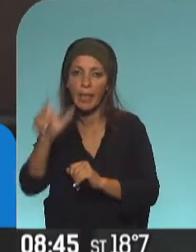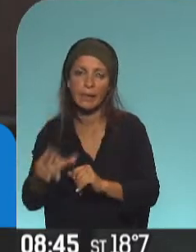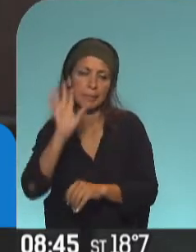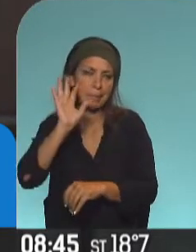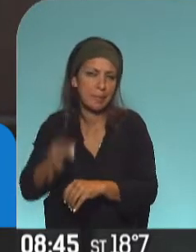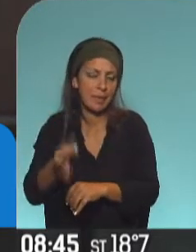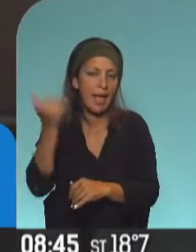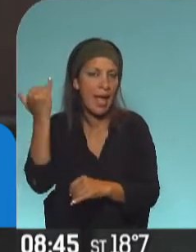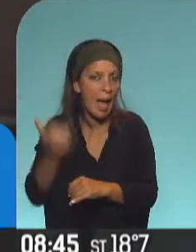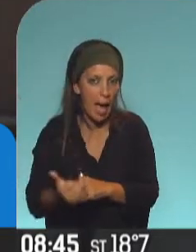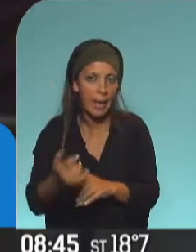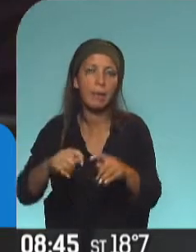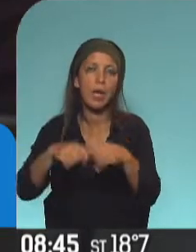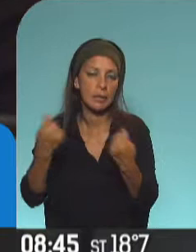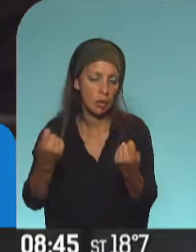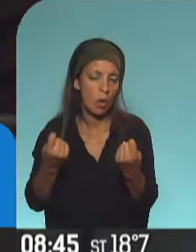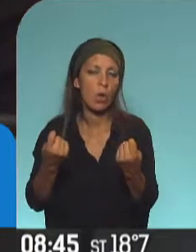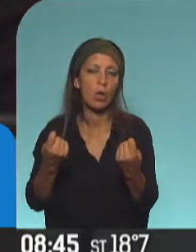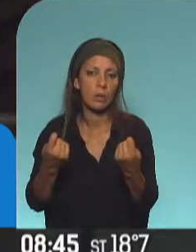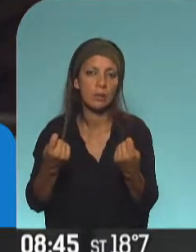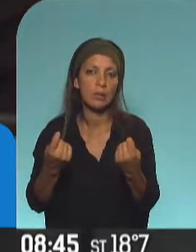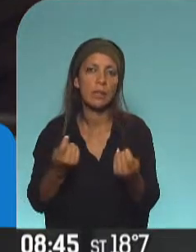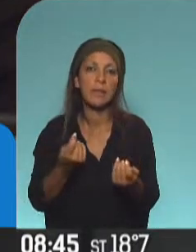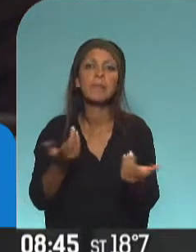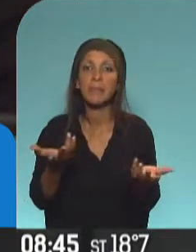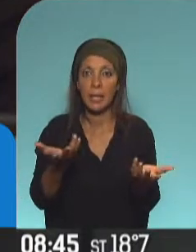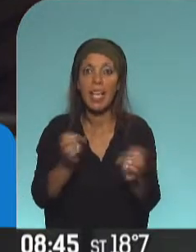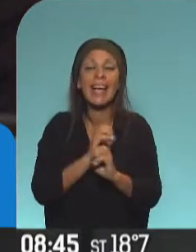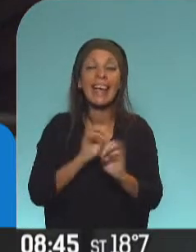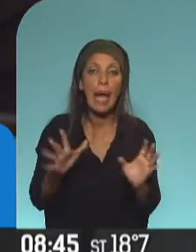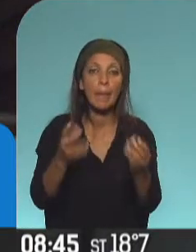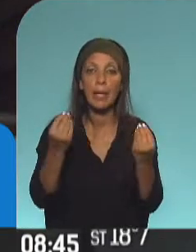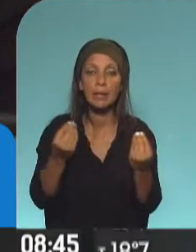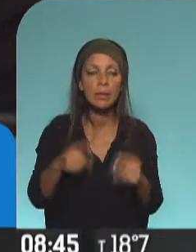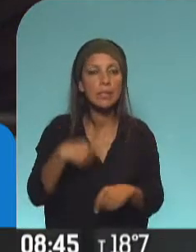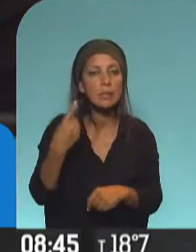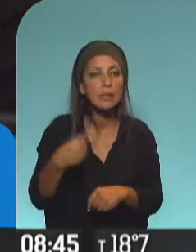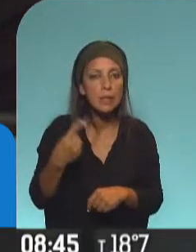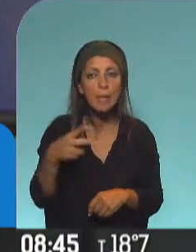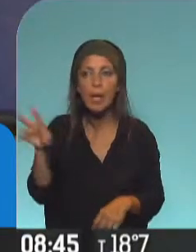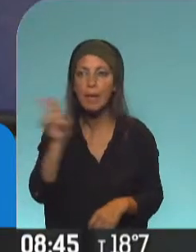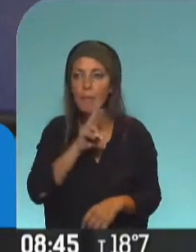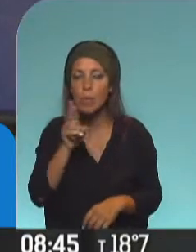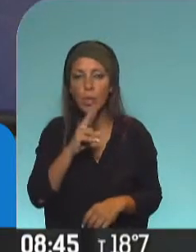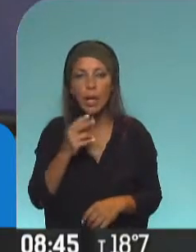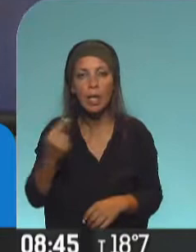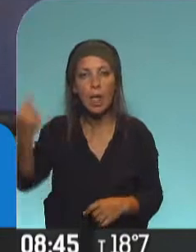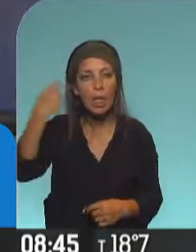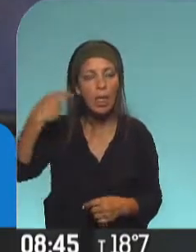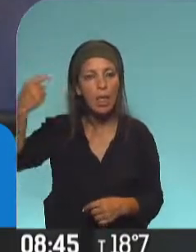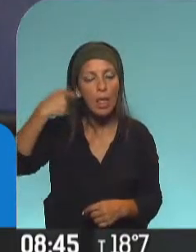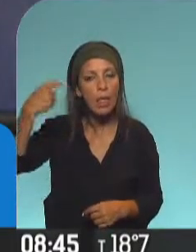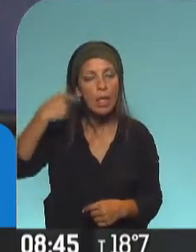claramente en evidencia de que es cierto. Y lo grave nuevamente es siempre terminamos nosotras convirtiéndonos de víctimas